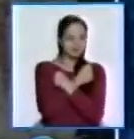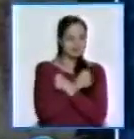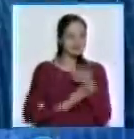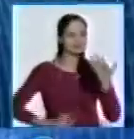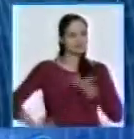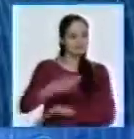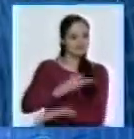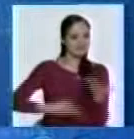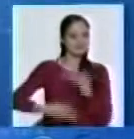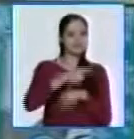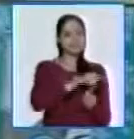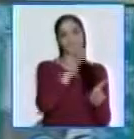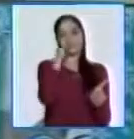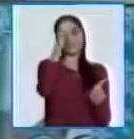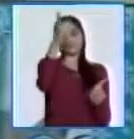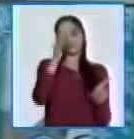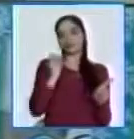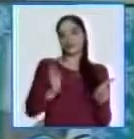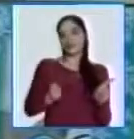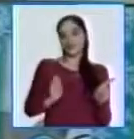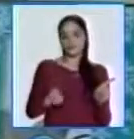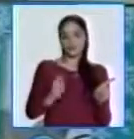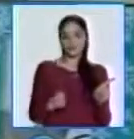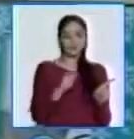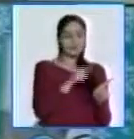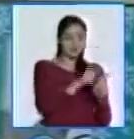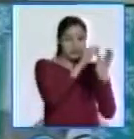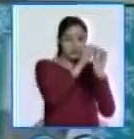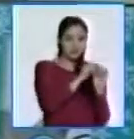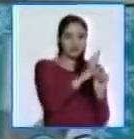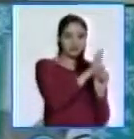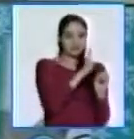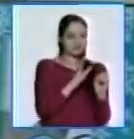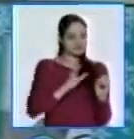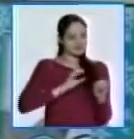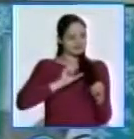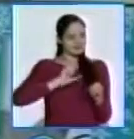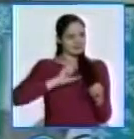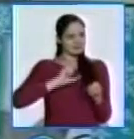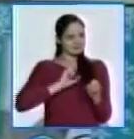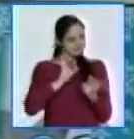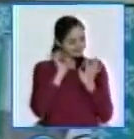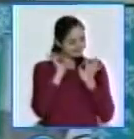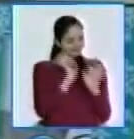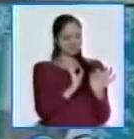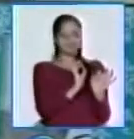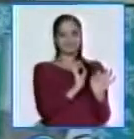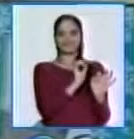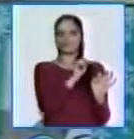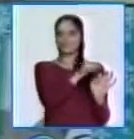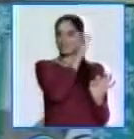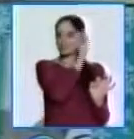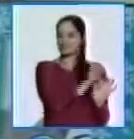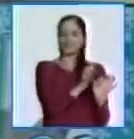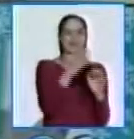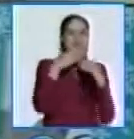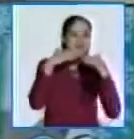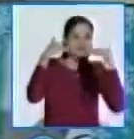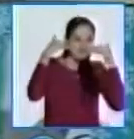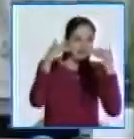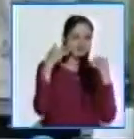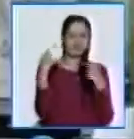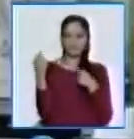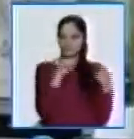compartieron con el futuro abogado. El carisma que tenía Carlos Augusto, mejor dicho, él era, con todo el mundo era amable, él con